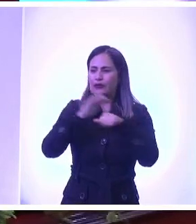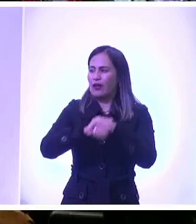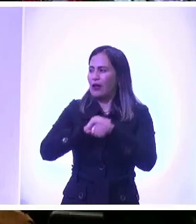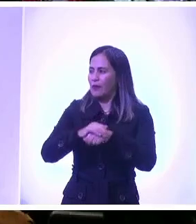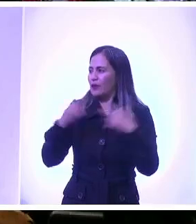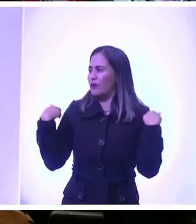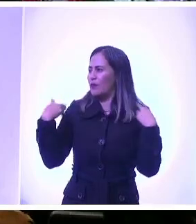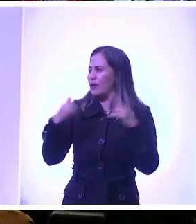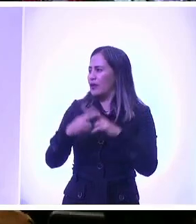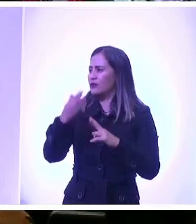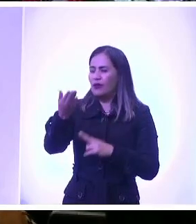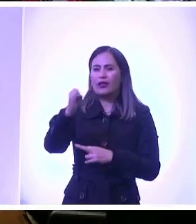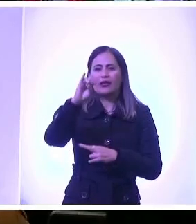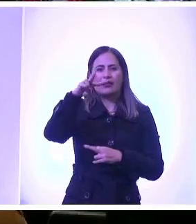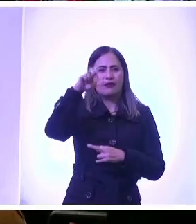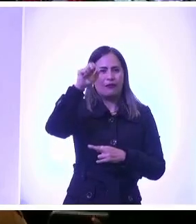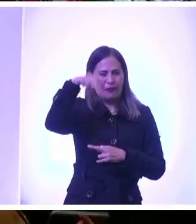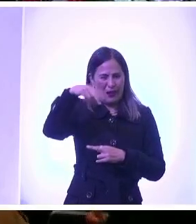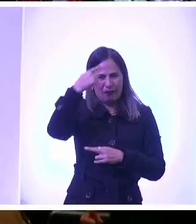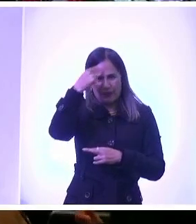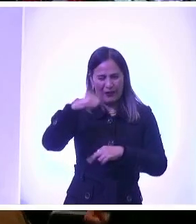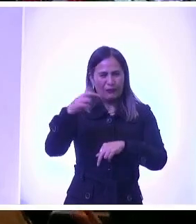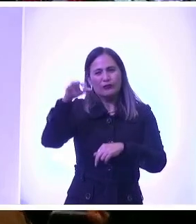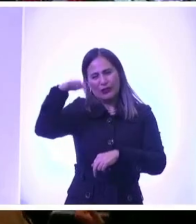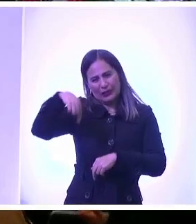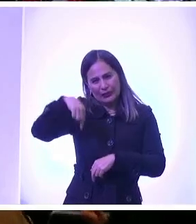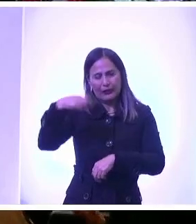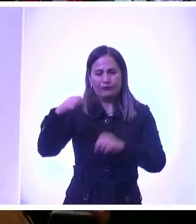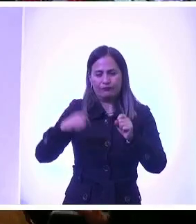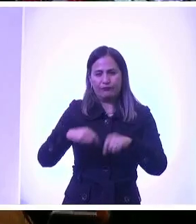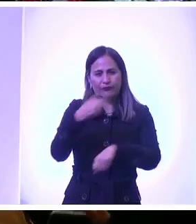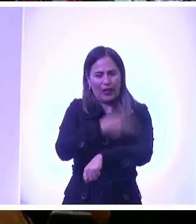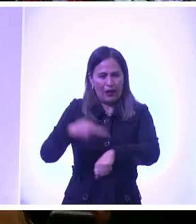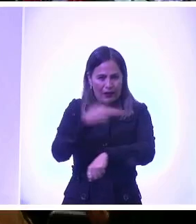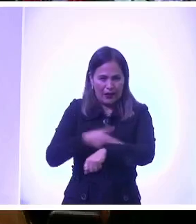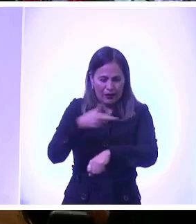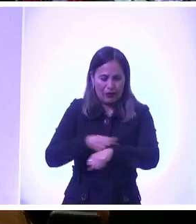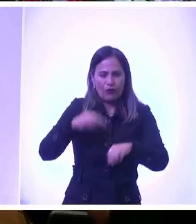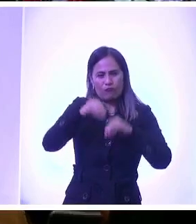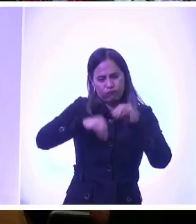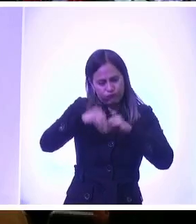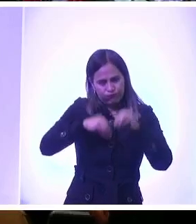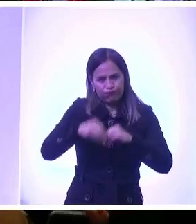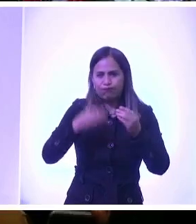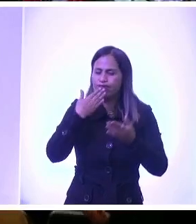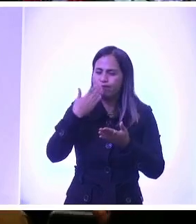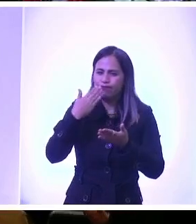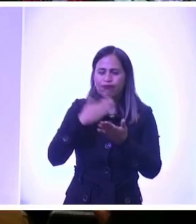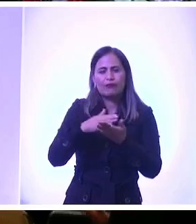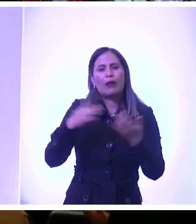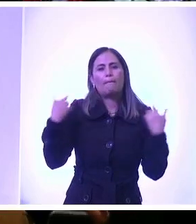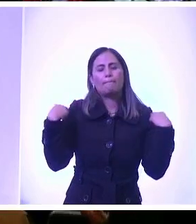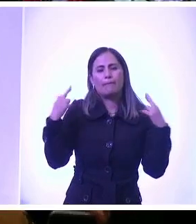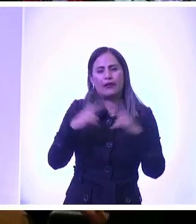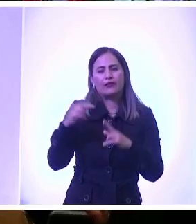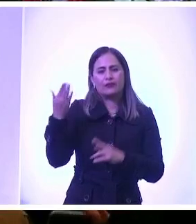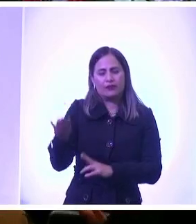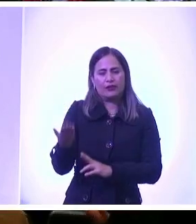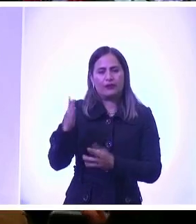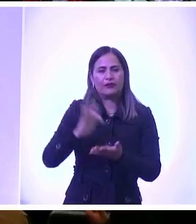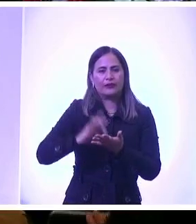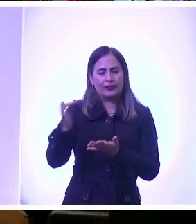Edgar Marín por la organización de este foro que creo que es muy valiosa y muy necesaria Muchas felicidades maestro y a todos los